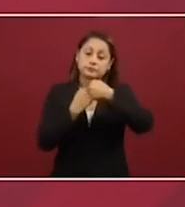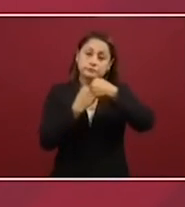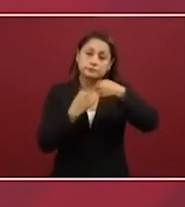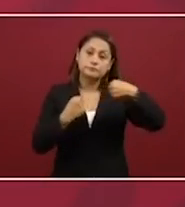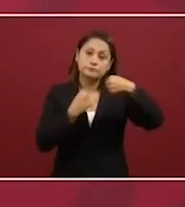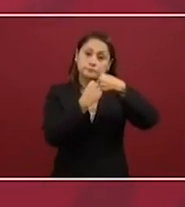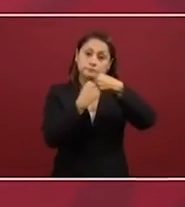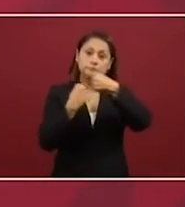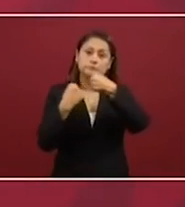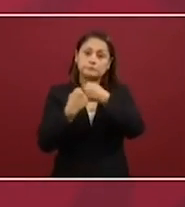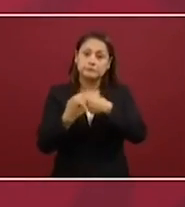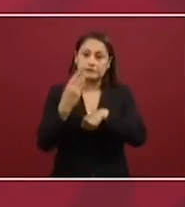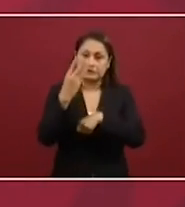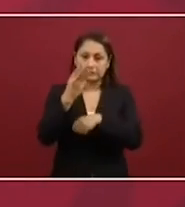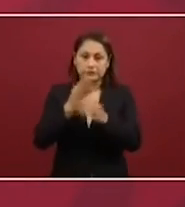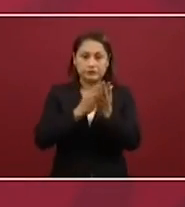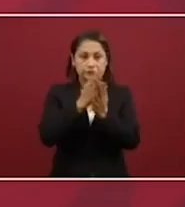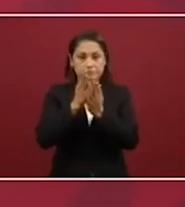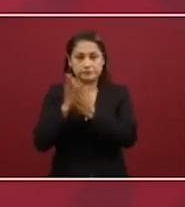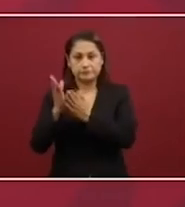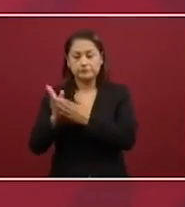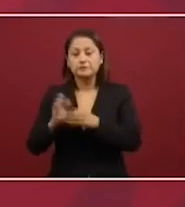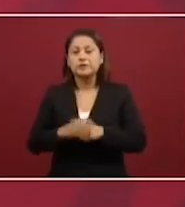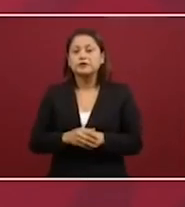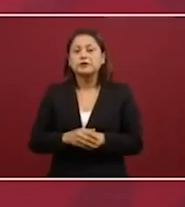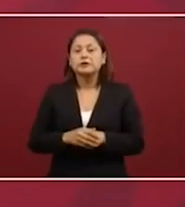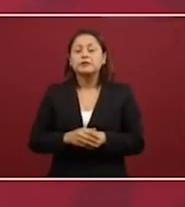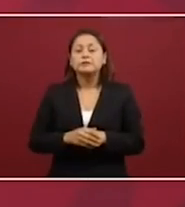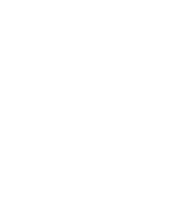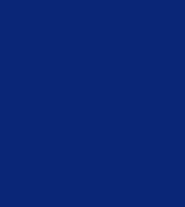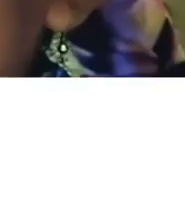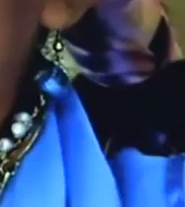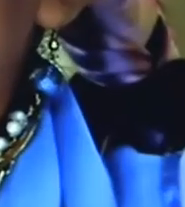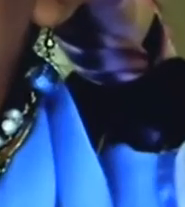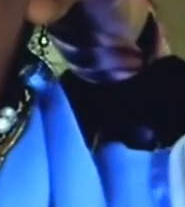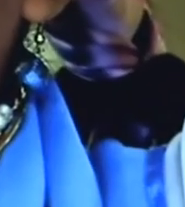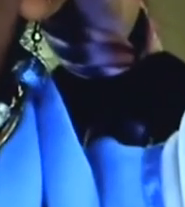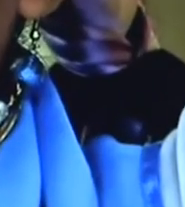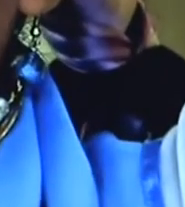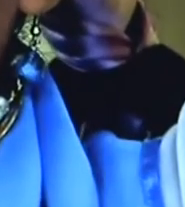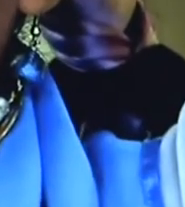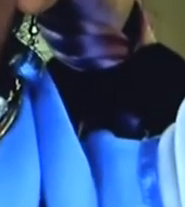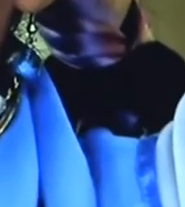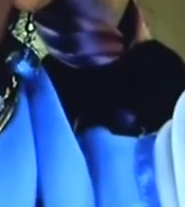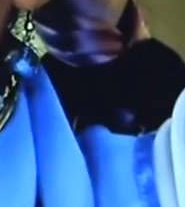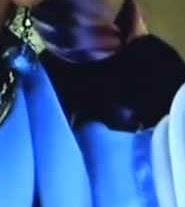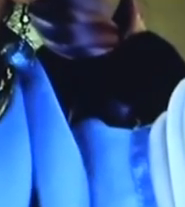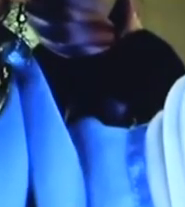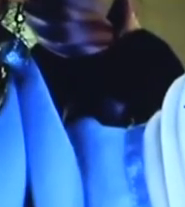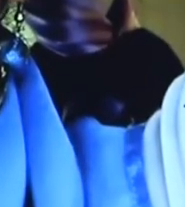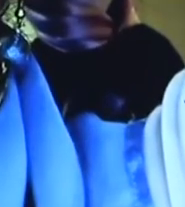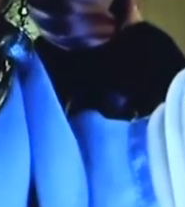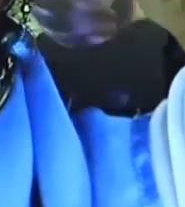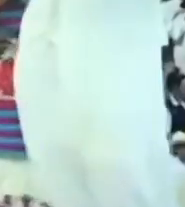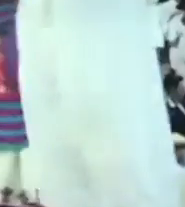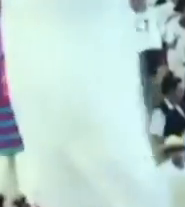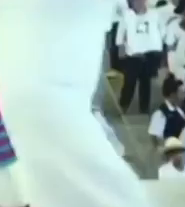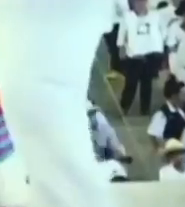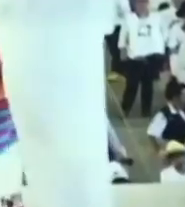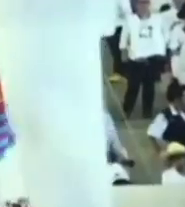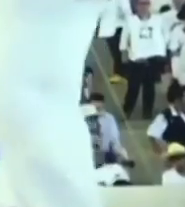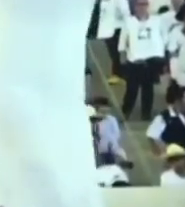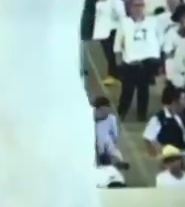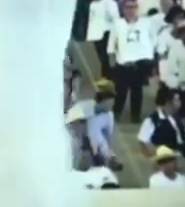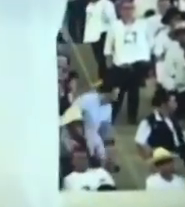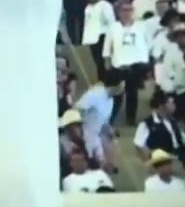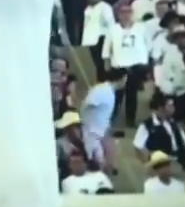y el número total que tenemos de enero a esta fecha son 14.000. Bueno, y en otros temas, el estado de Oaxaca ya se prepara